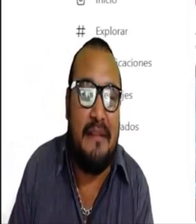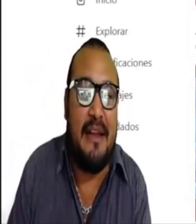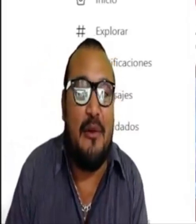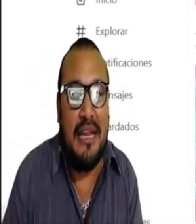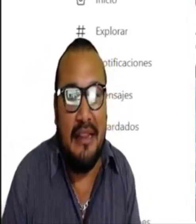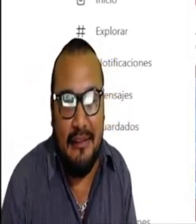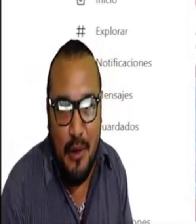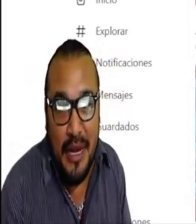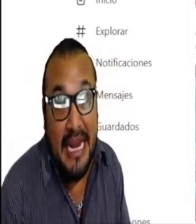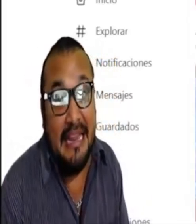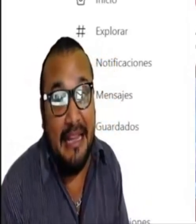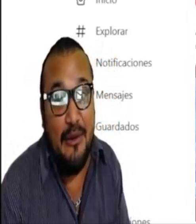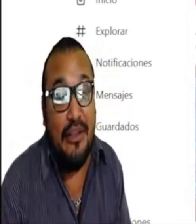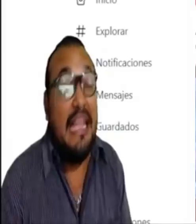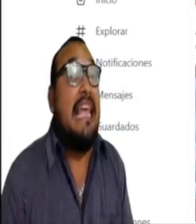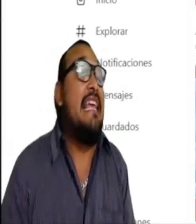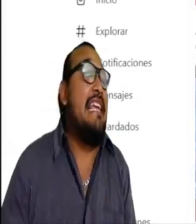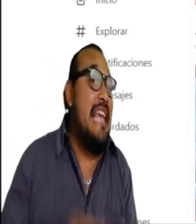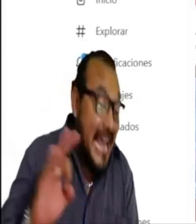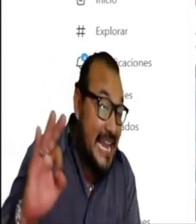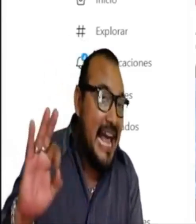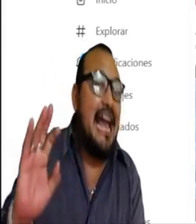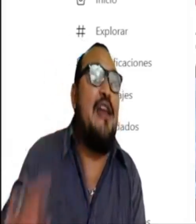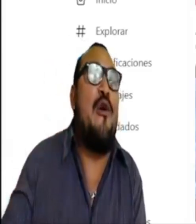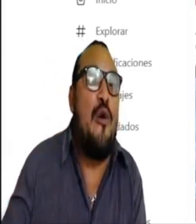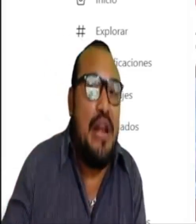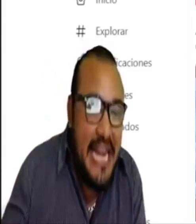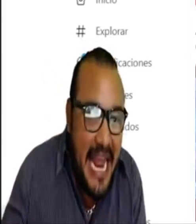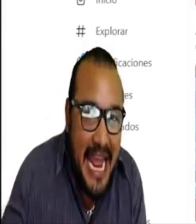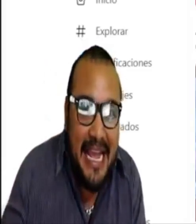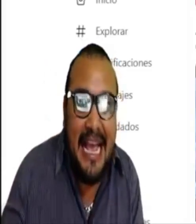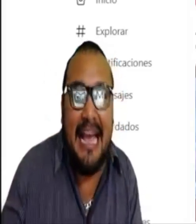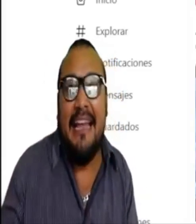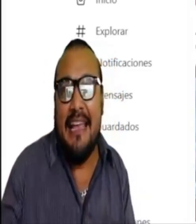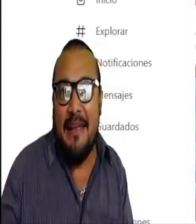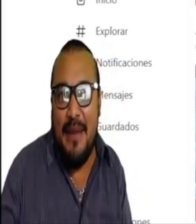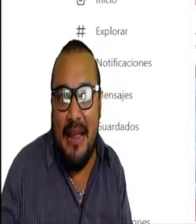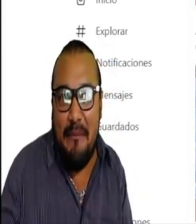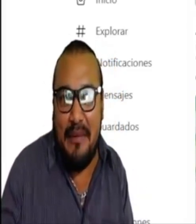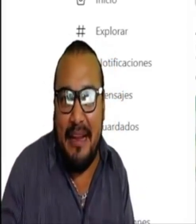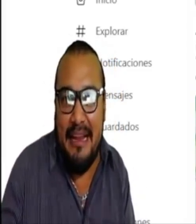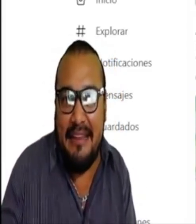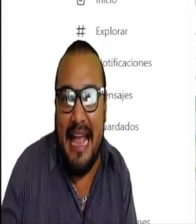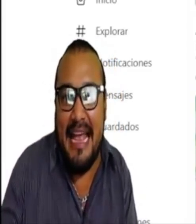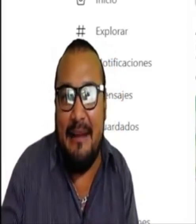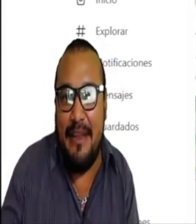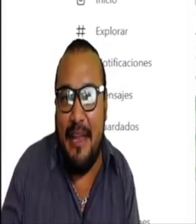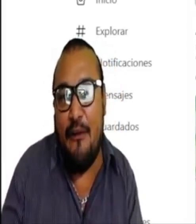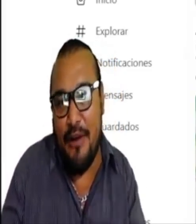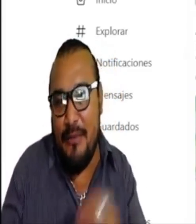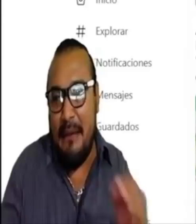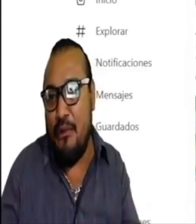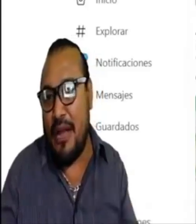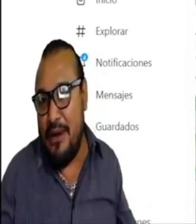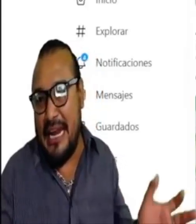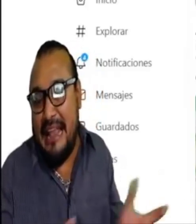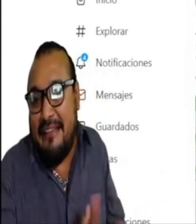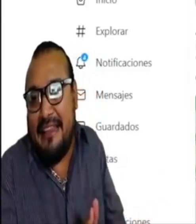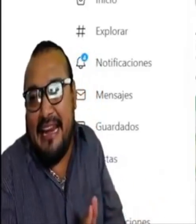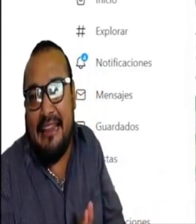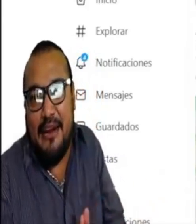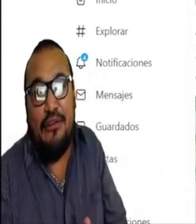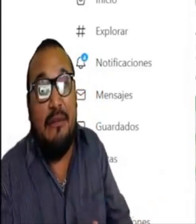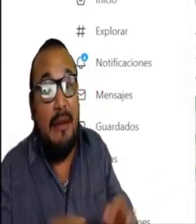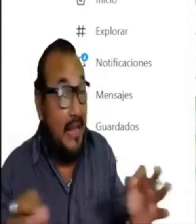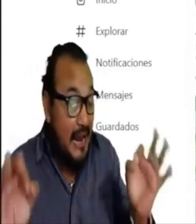por supuesta contratación en latinos y ella lo niega miren pues aquí está el vídeo afirmaba lo que hay una alianza